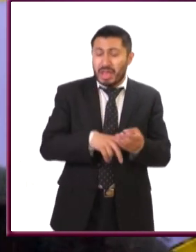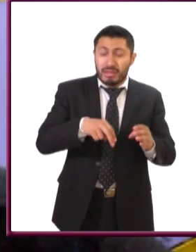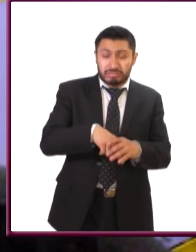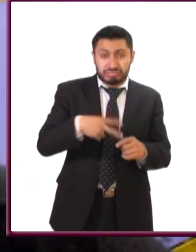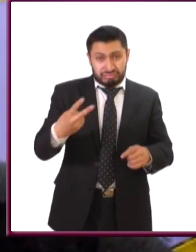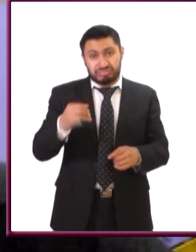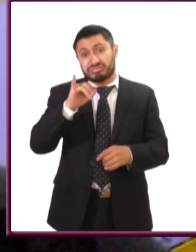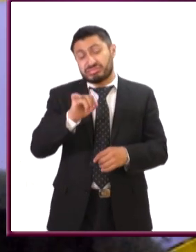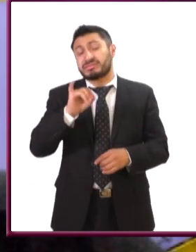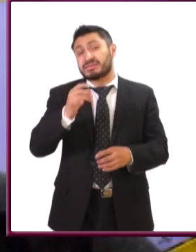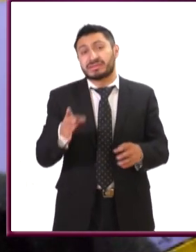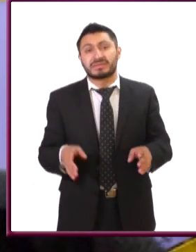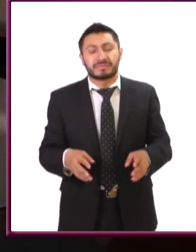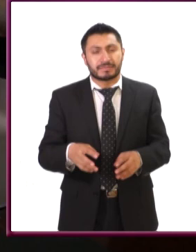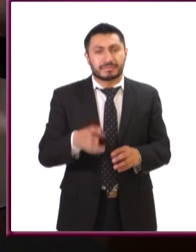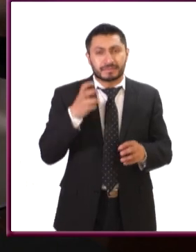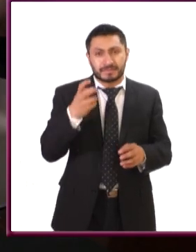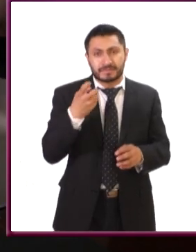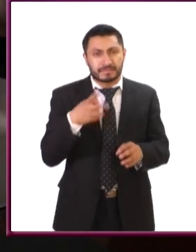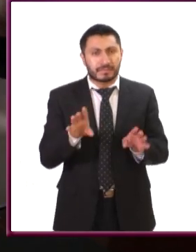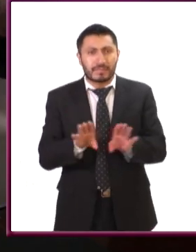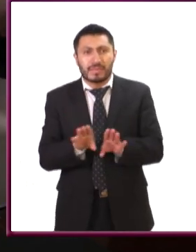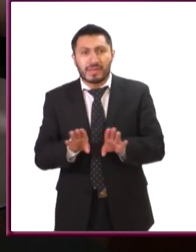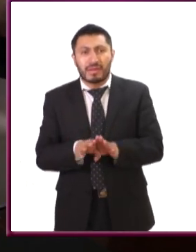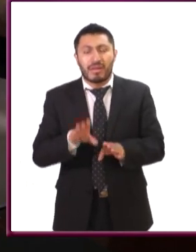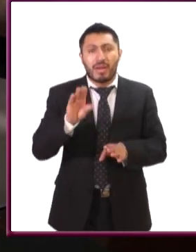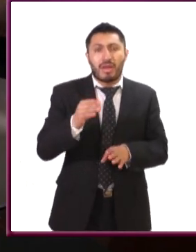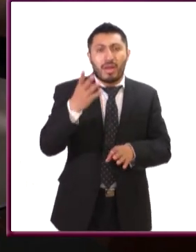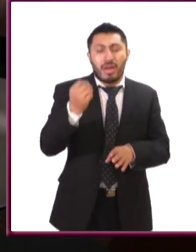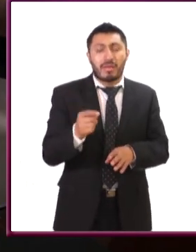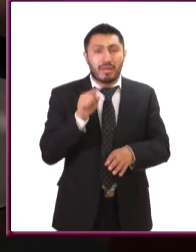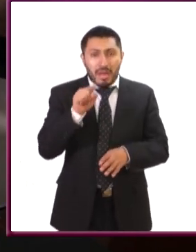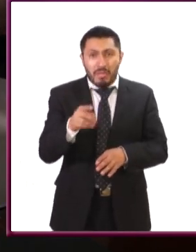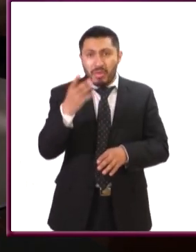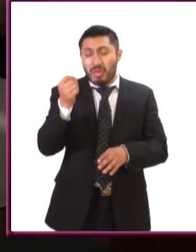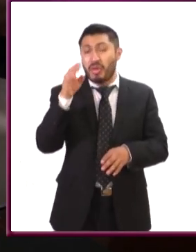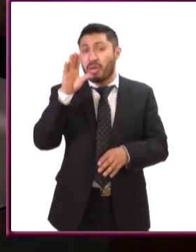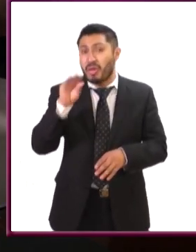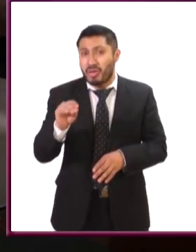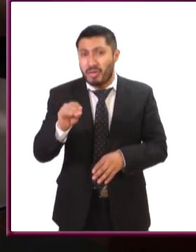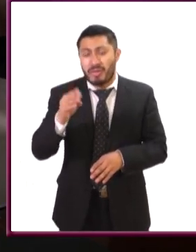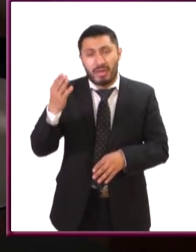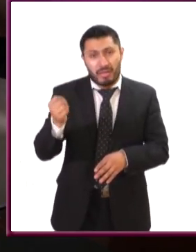pues prácticamente sí, la respuesta es sí. Para ser preciso, el